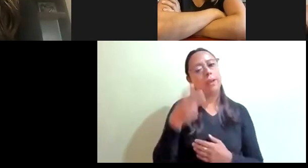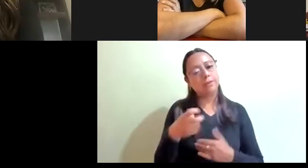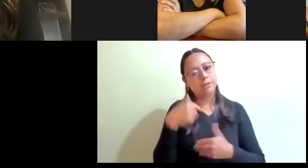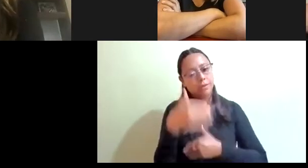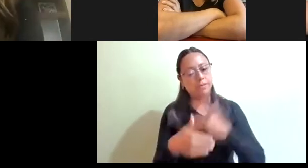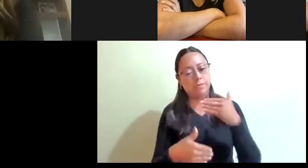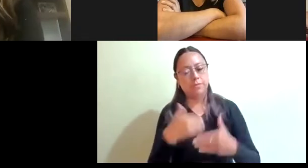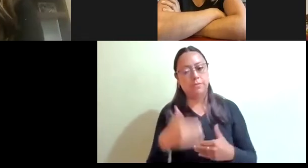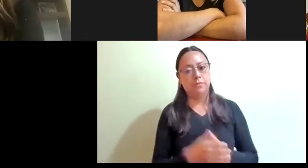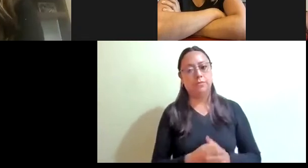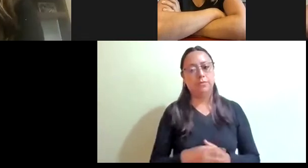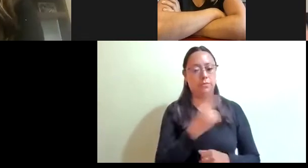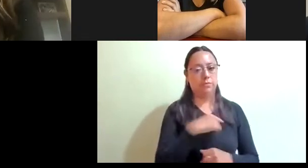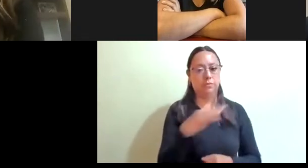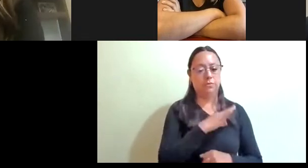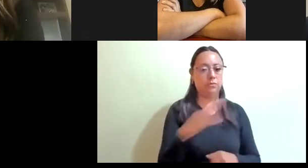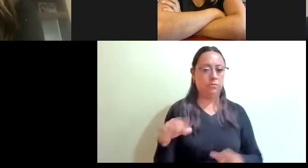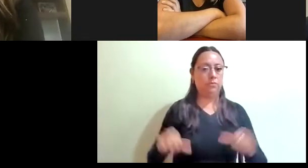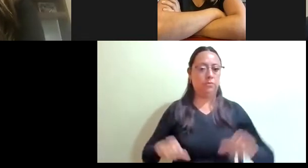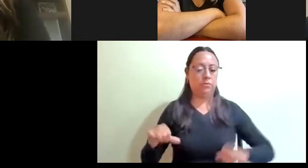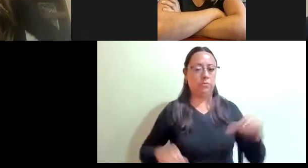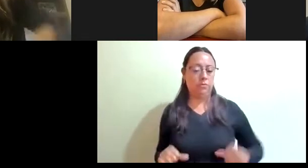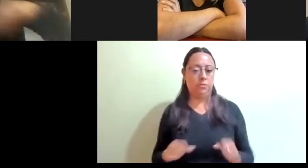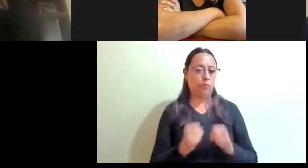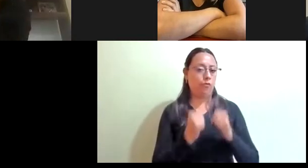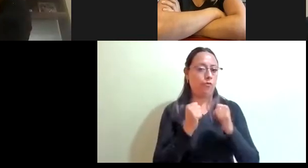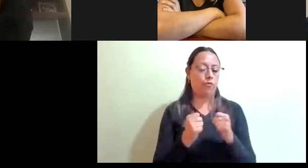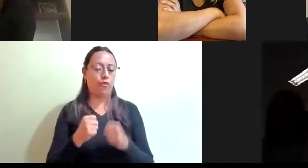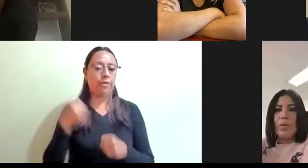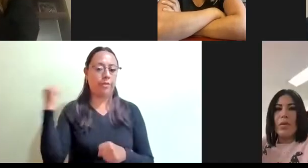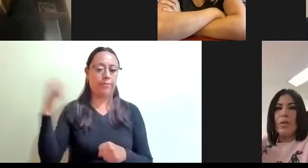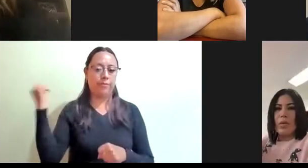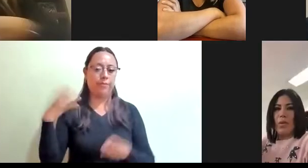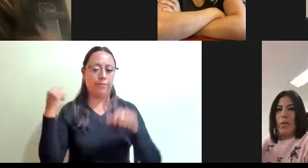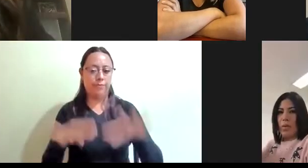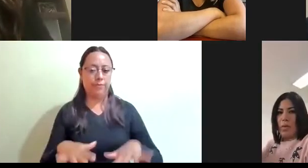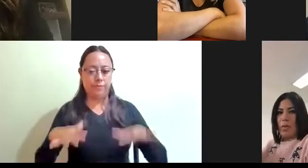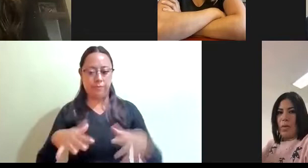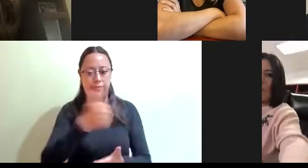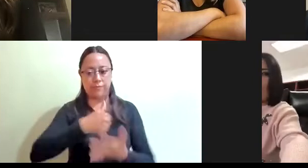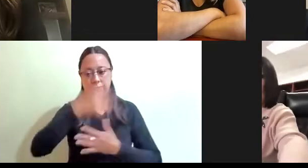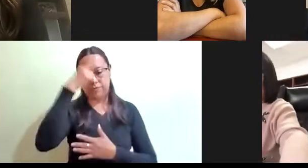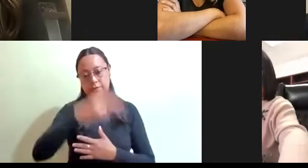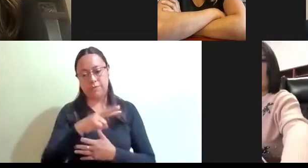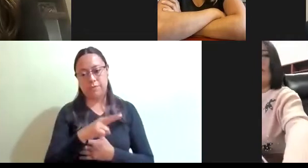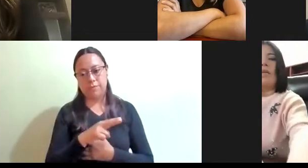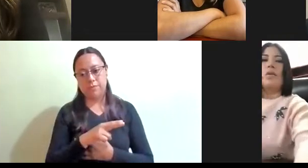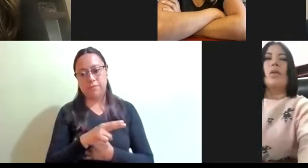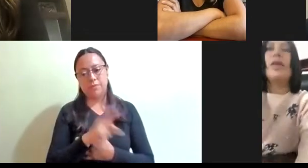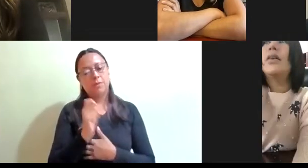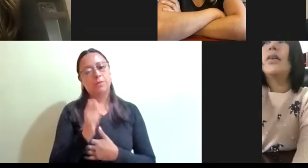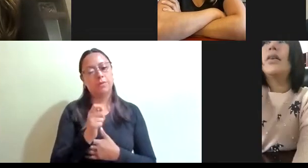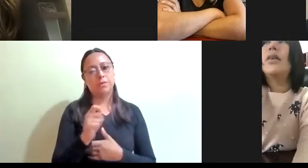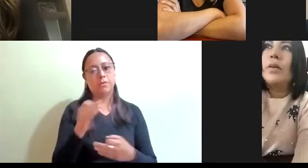de una actividad fuerte en el Congreso de la Ciudad de México, que tiene que ver con las comparecencias de